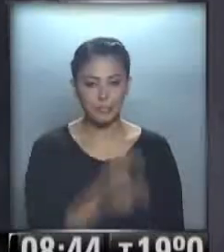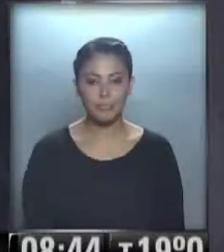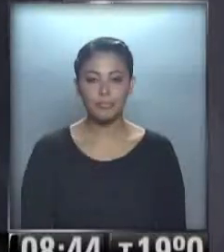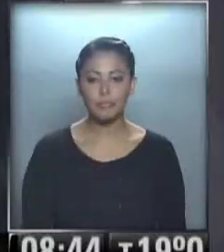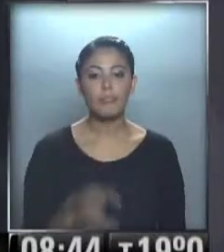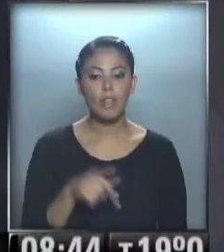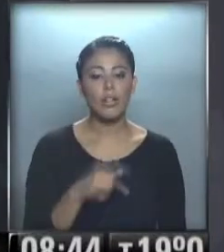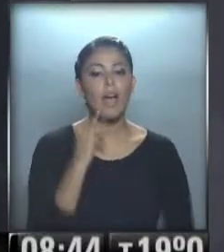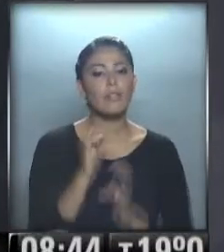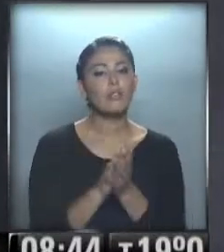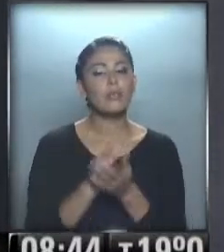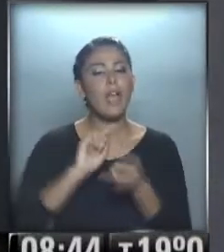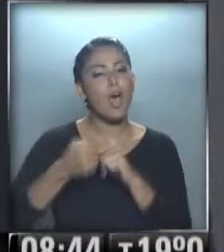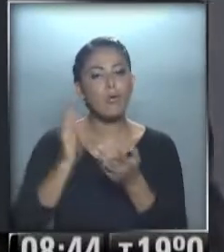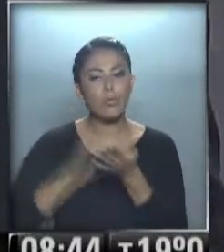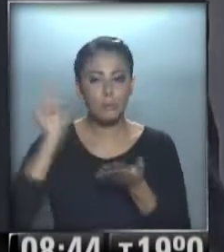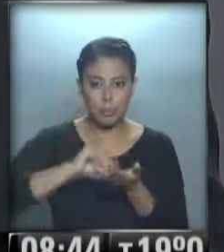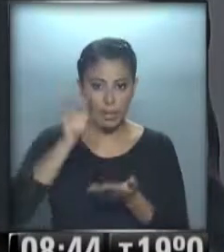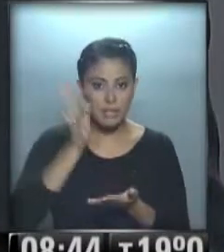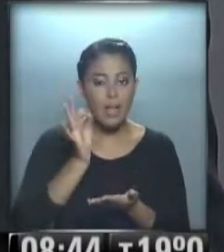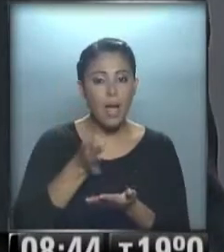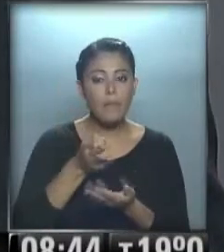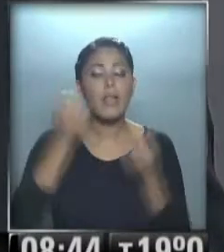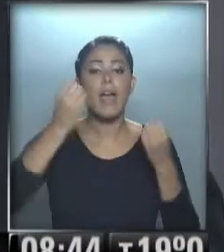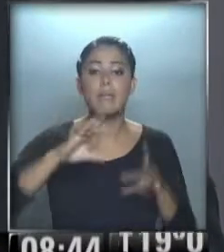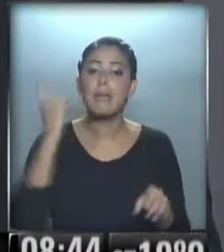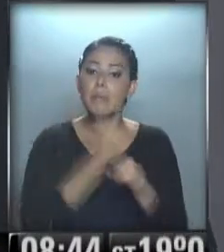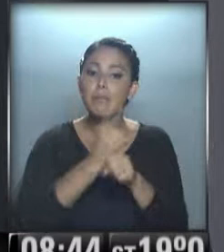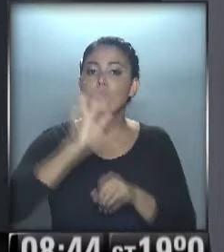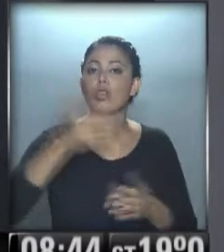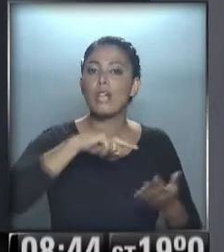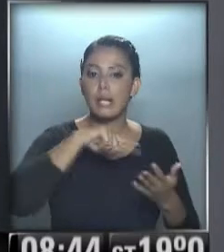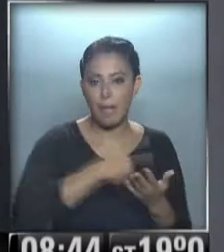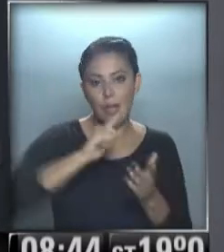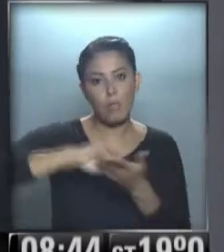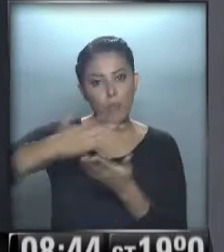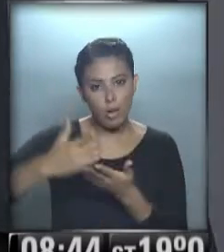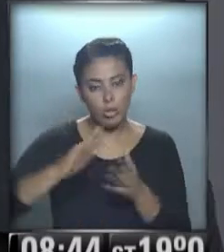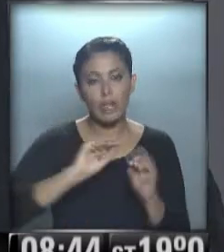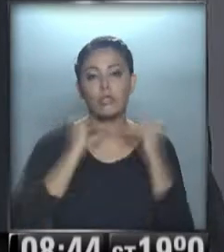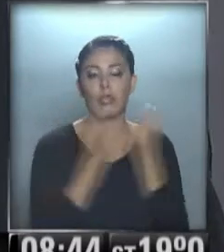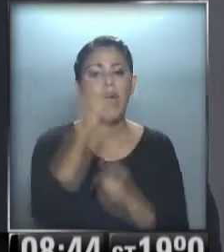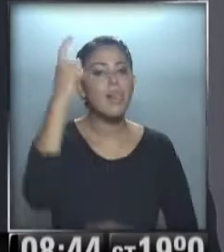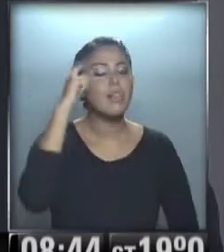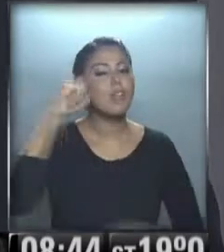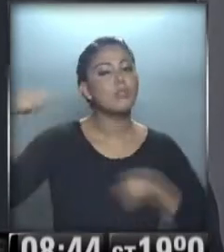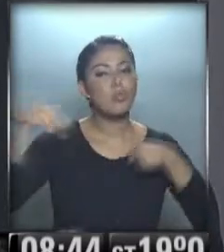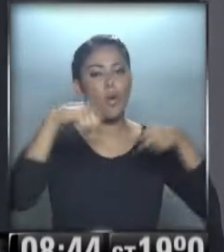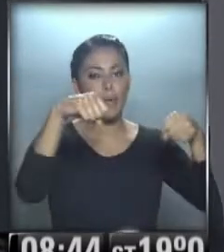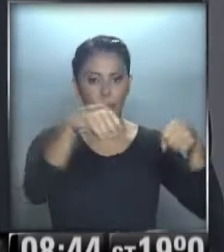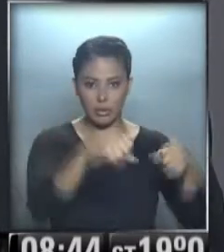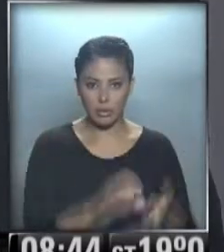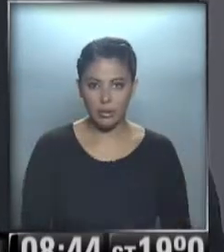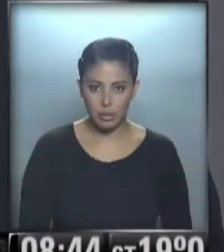Vamos a hablar de del acuerdo de precios. Usted sabe que se va a implementar en principio en el área metropolitana de Buenos Aires. Son 10 las cadenas de